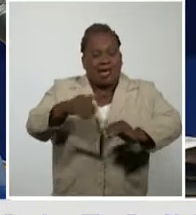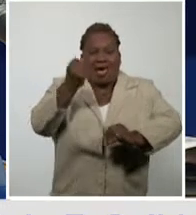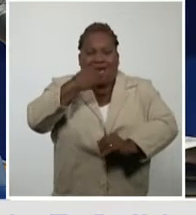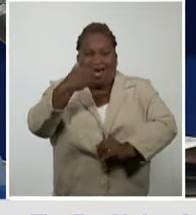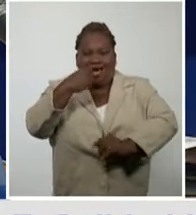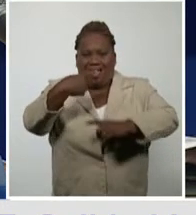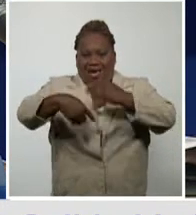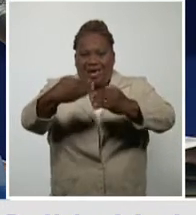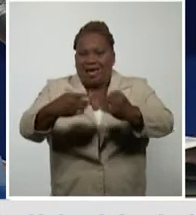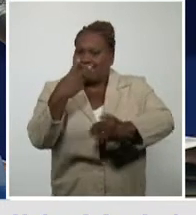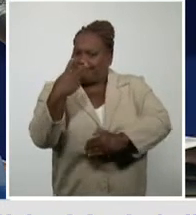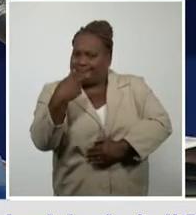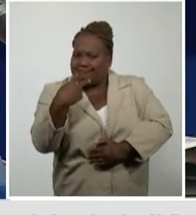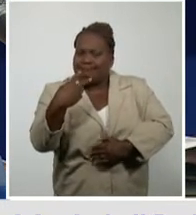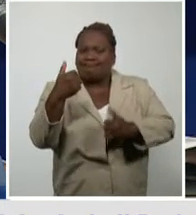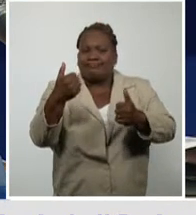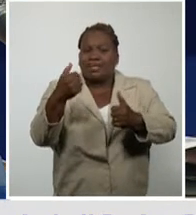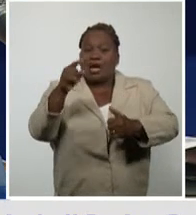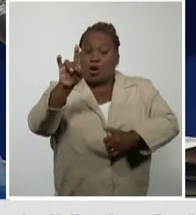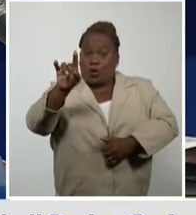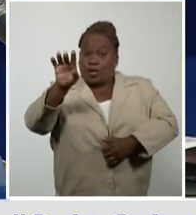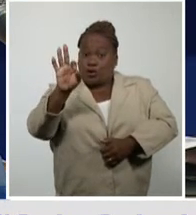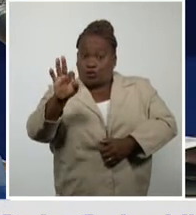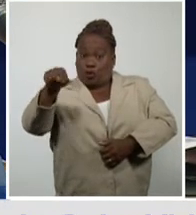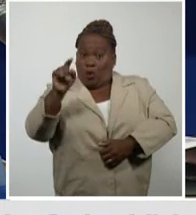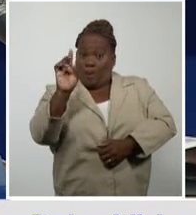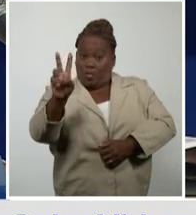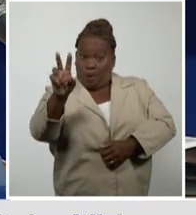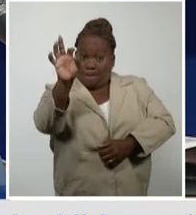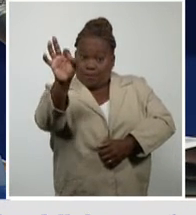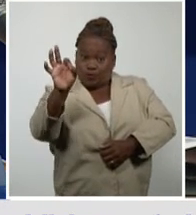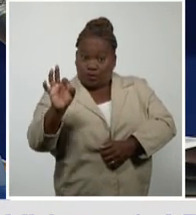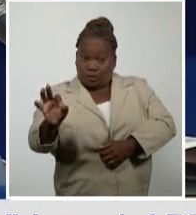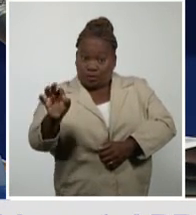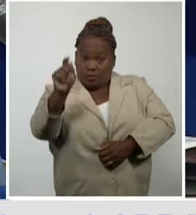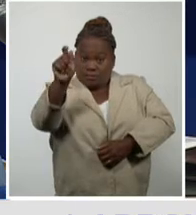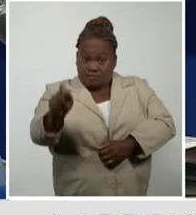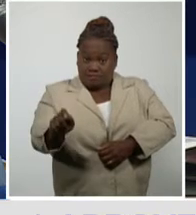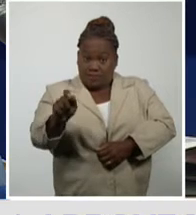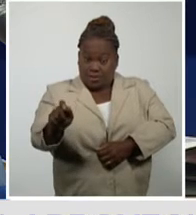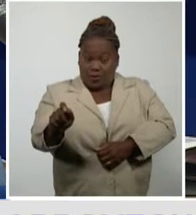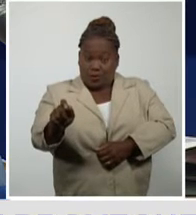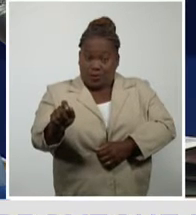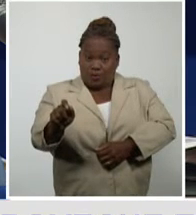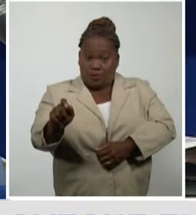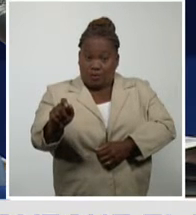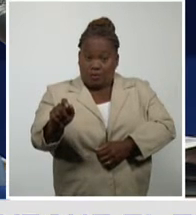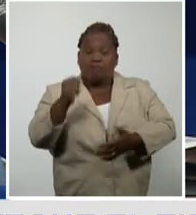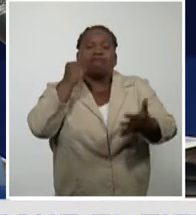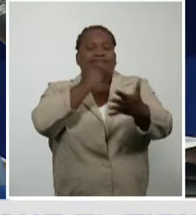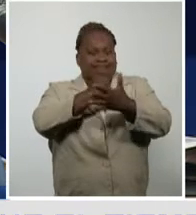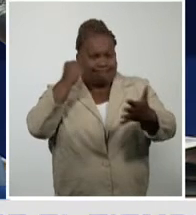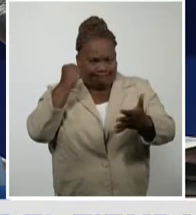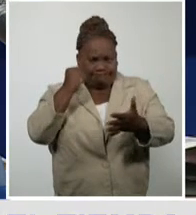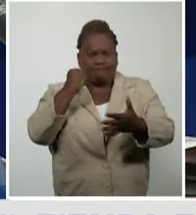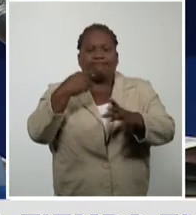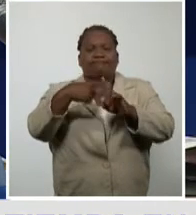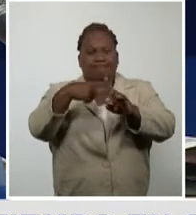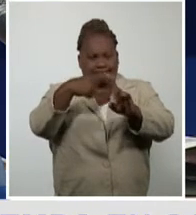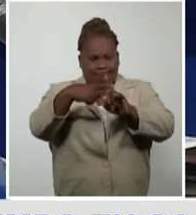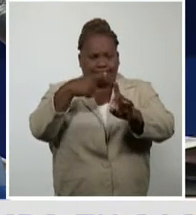el 98,2% de los pacientes confirmados que